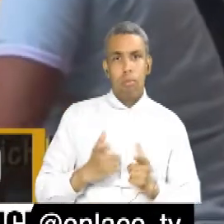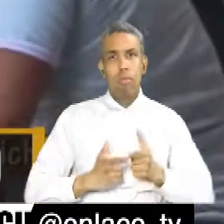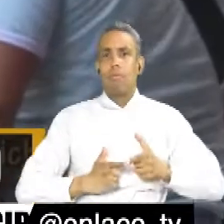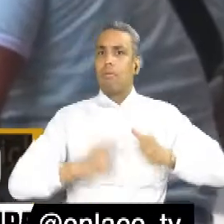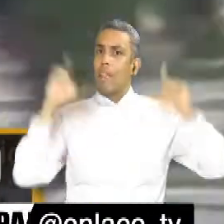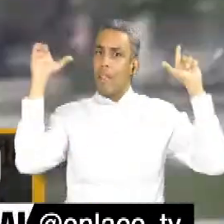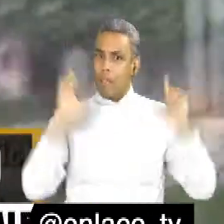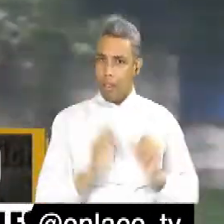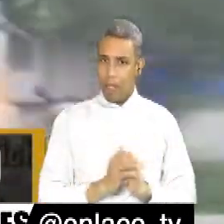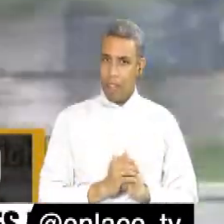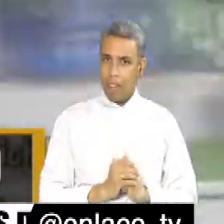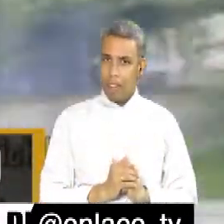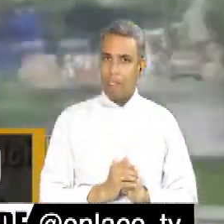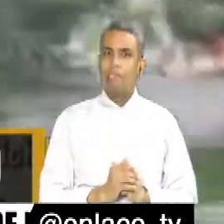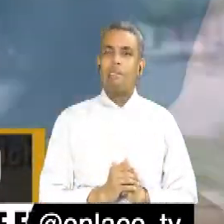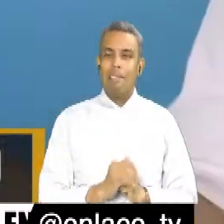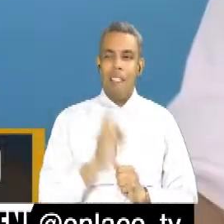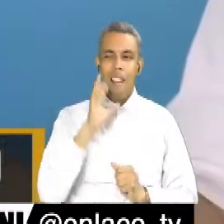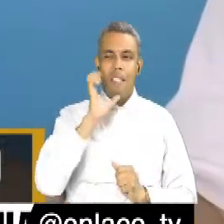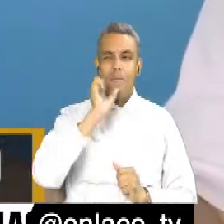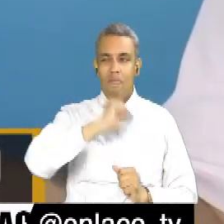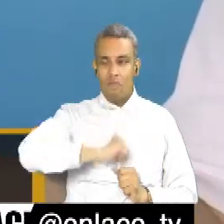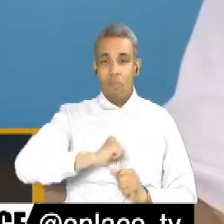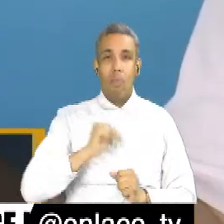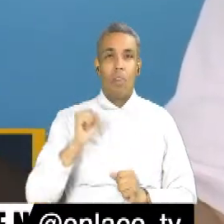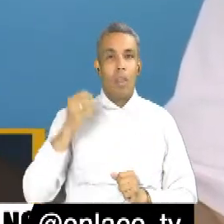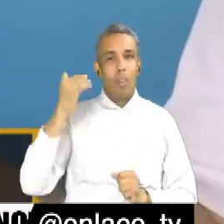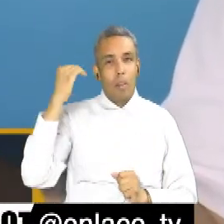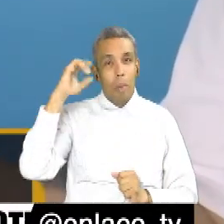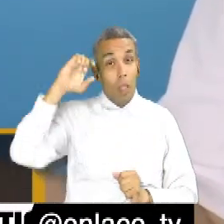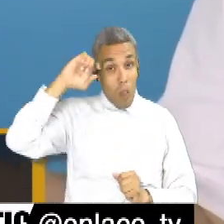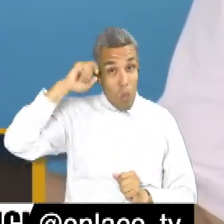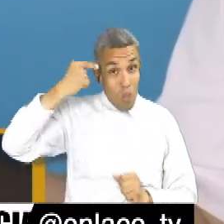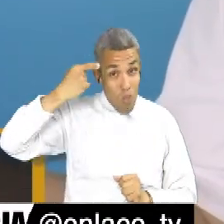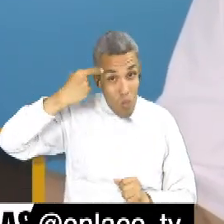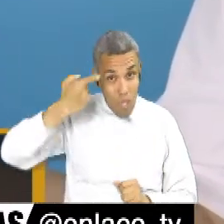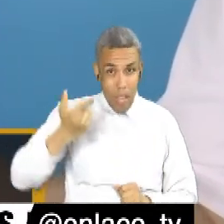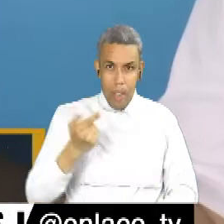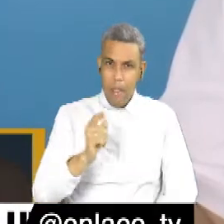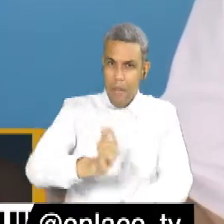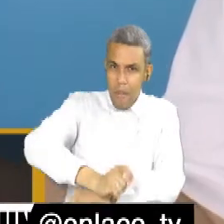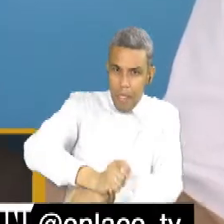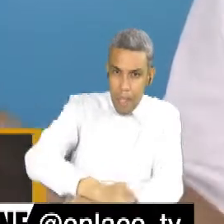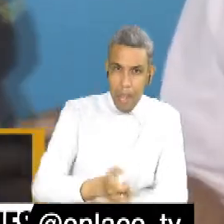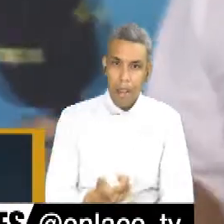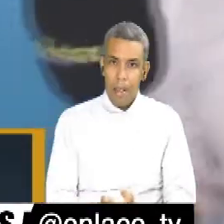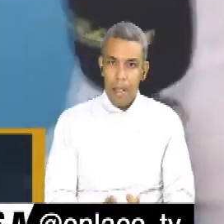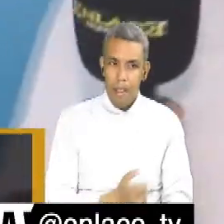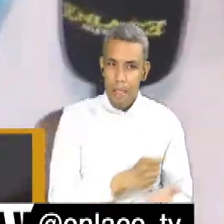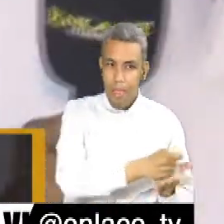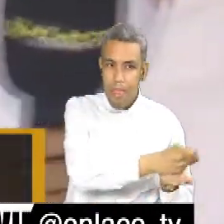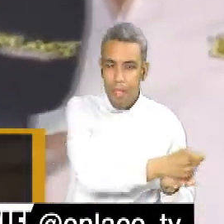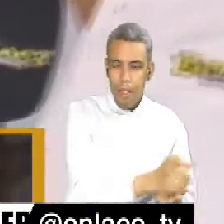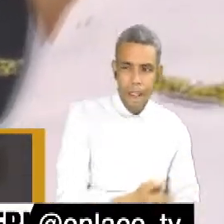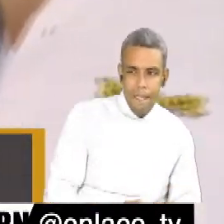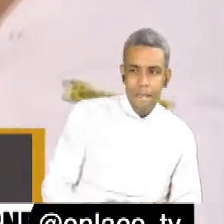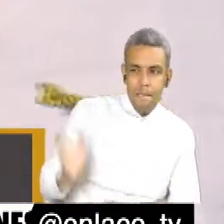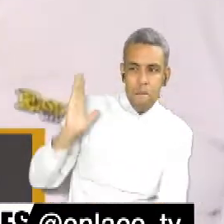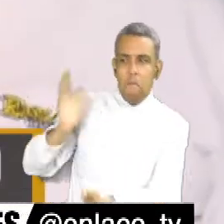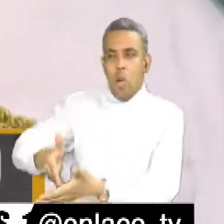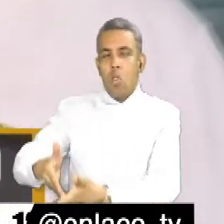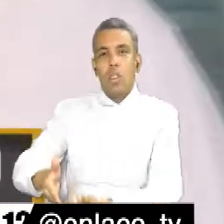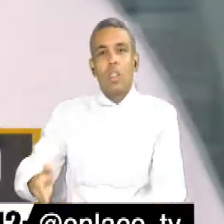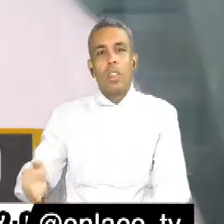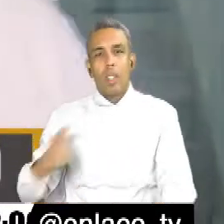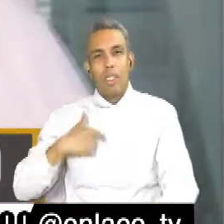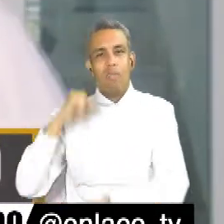que fue un burdo montaje del Estado colombiano a través de la Fiscalía General de la Nación. Bueno, es la información que nos entregan desde